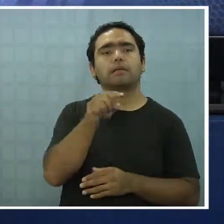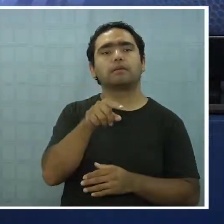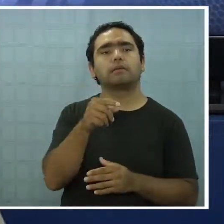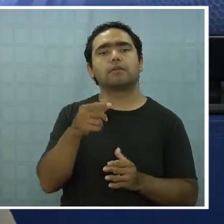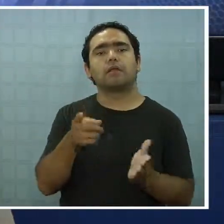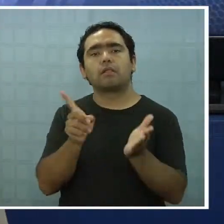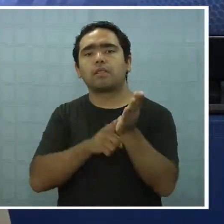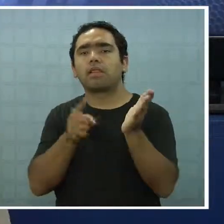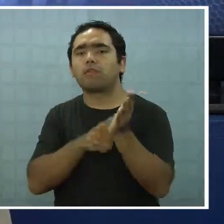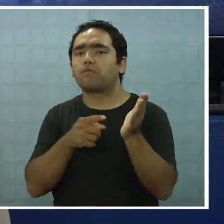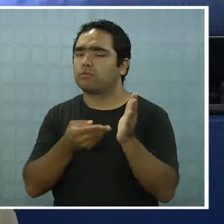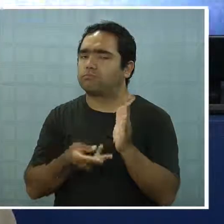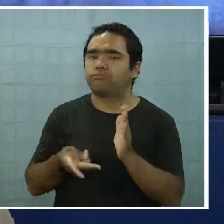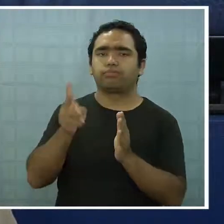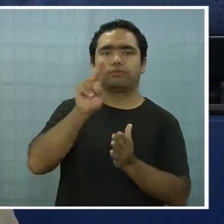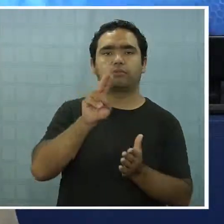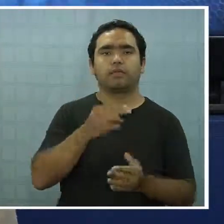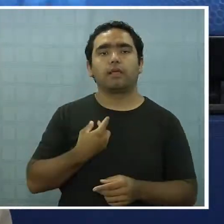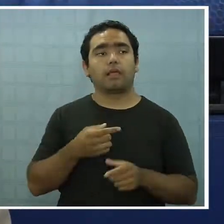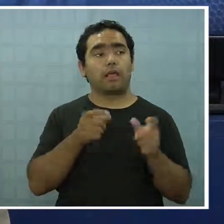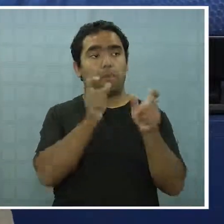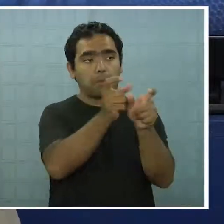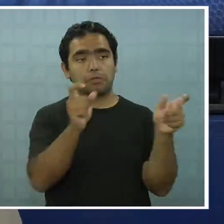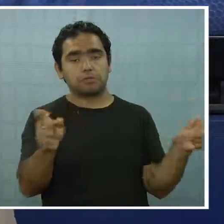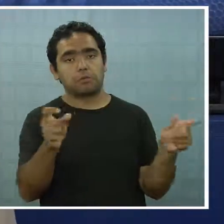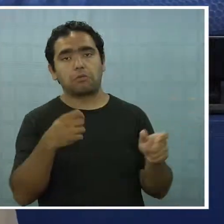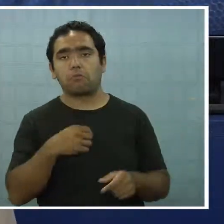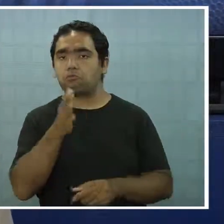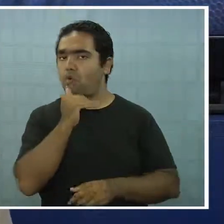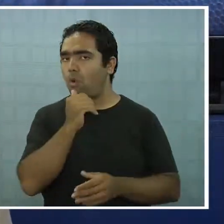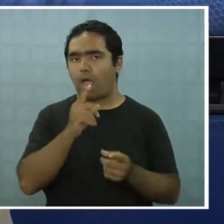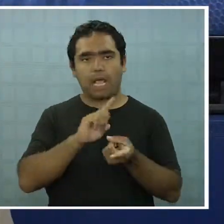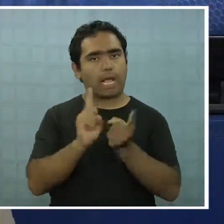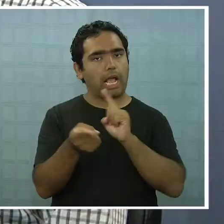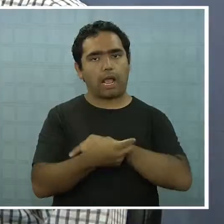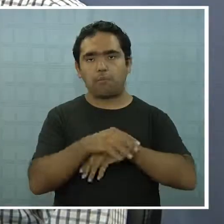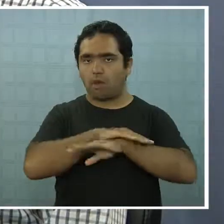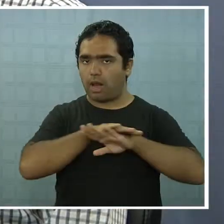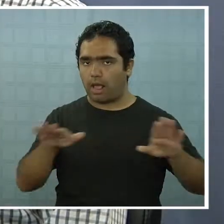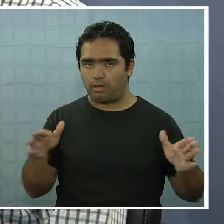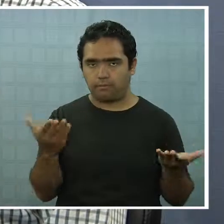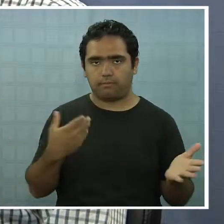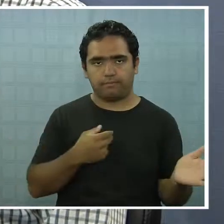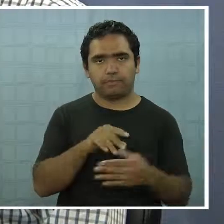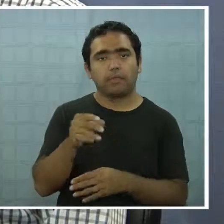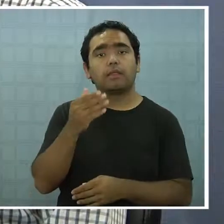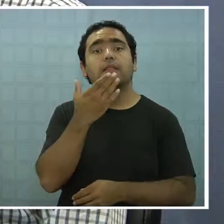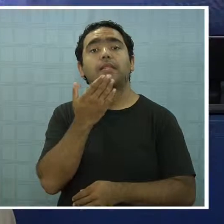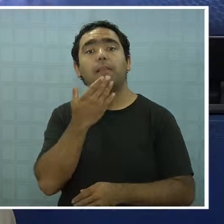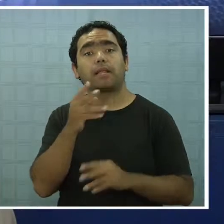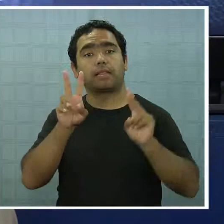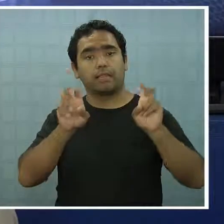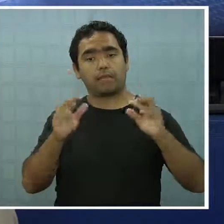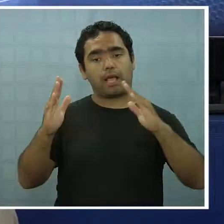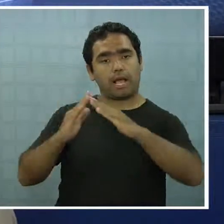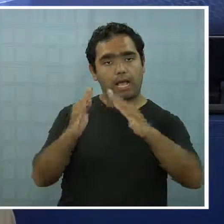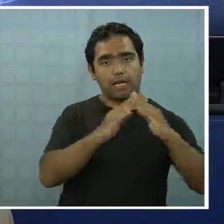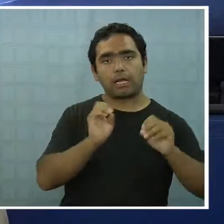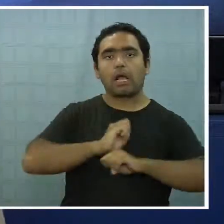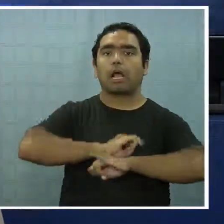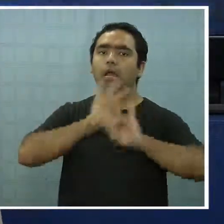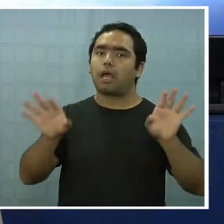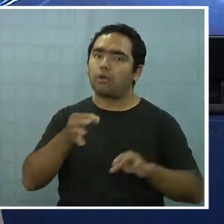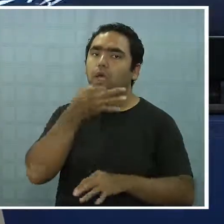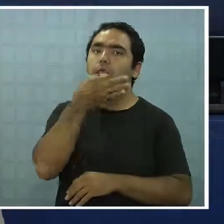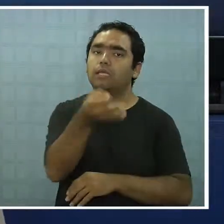subir su tributación. El resto de la gente no va a tener ningún cambio ni va a percibir nada. Respecto a la vivienda, se ha dicho con claridad